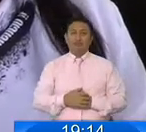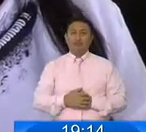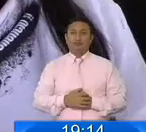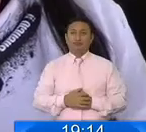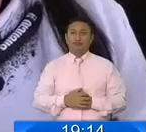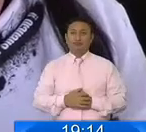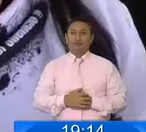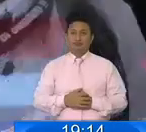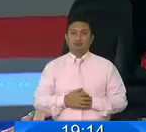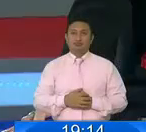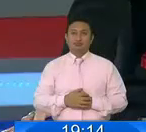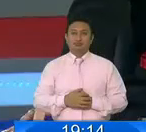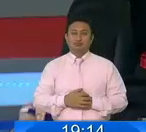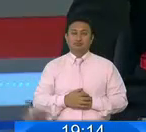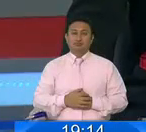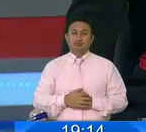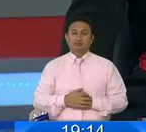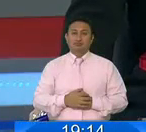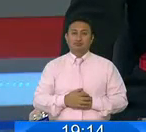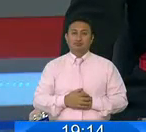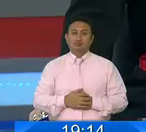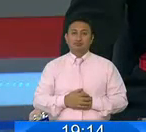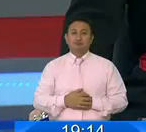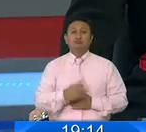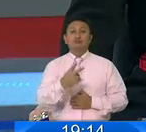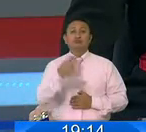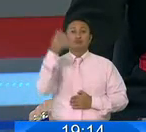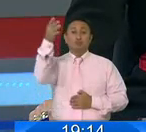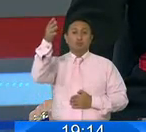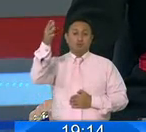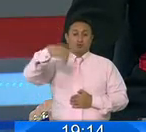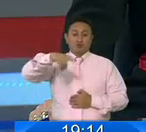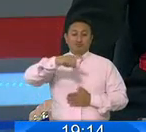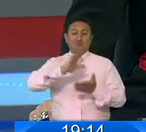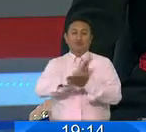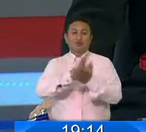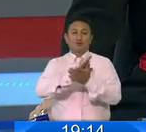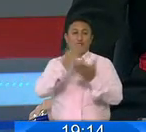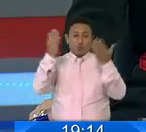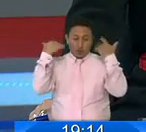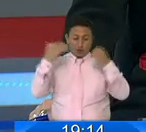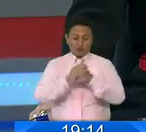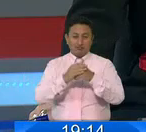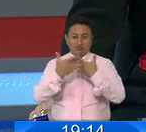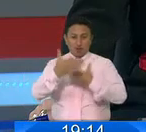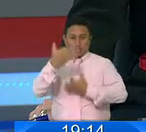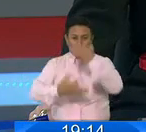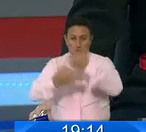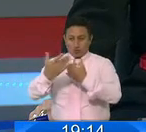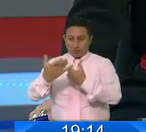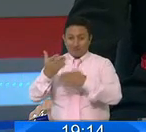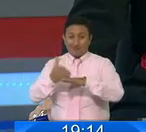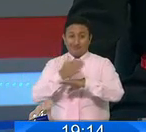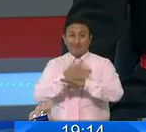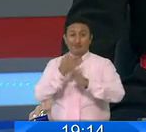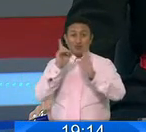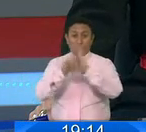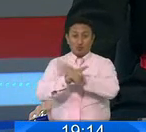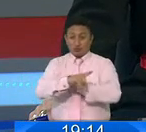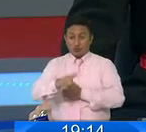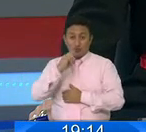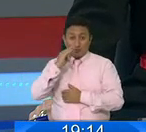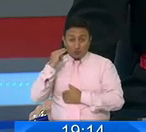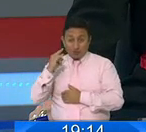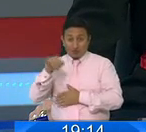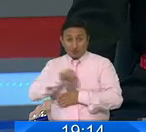ramírez dos docentes de un colegio fiscal de guayaquil fueron sentenciados tras ser acusados de violar a varios